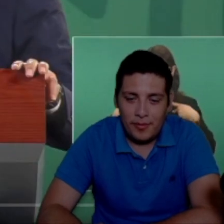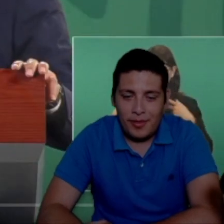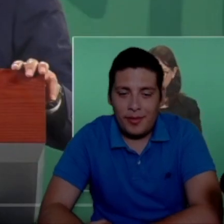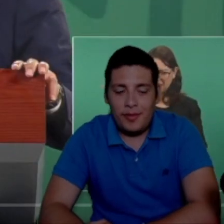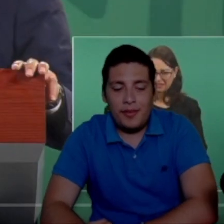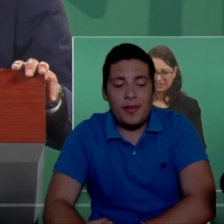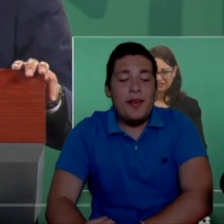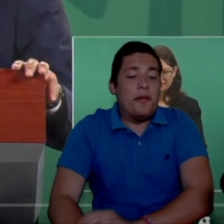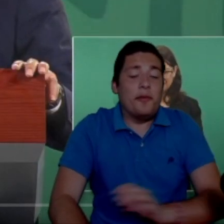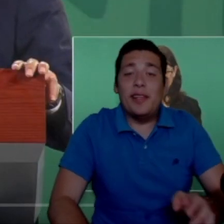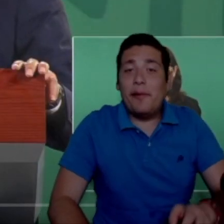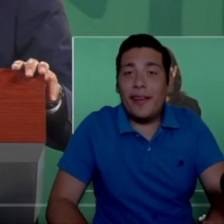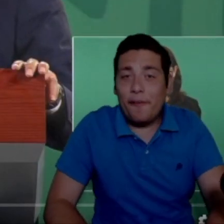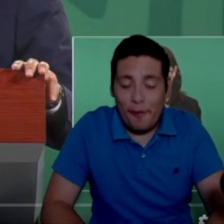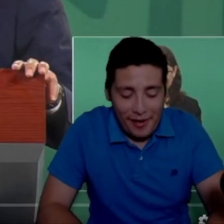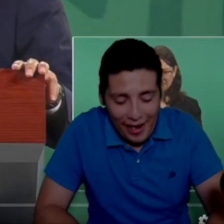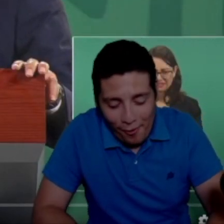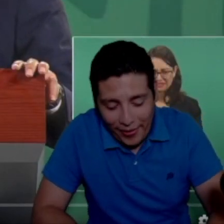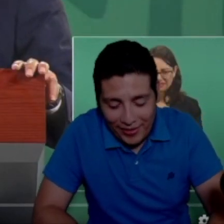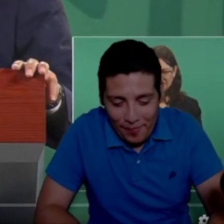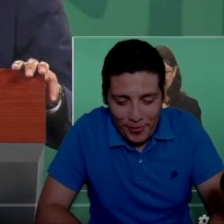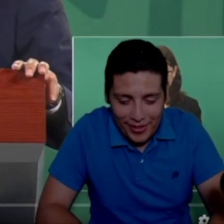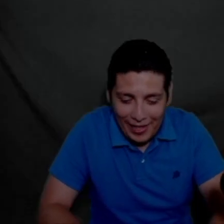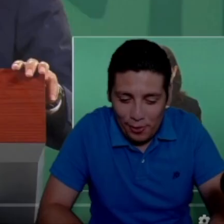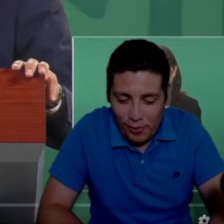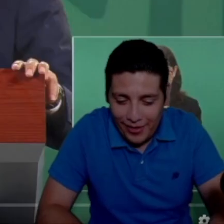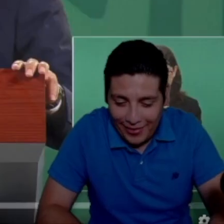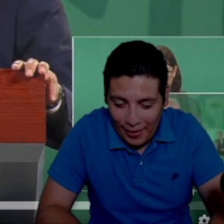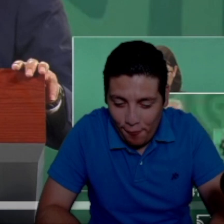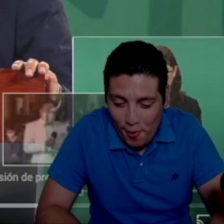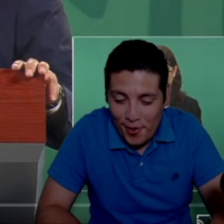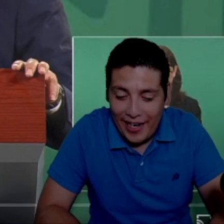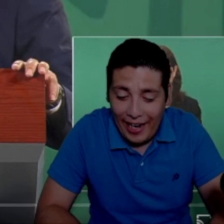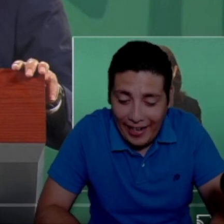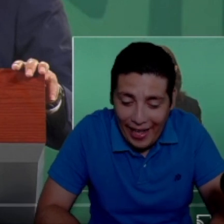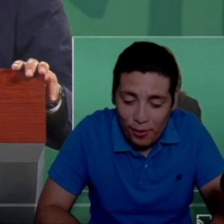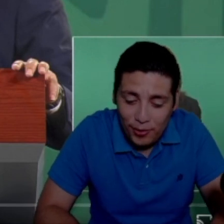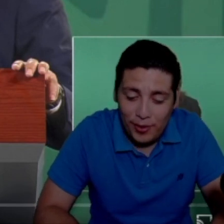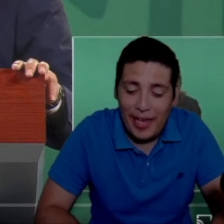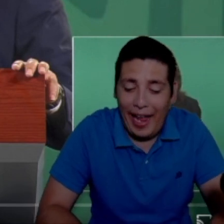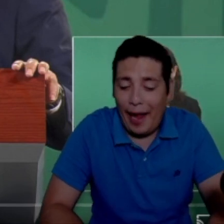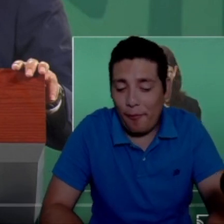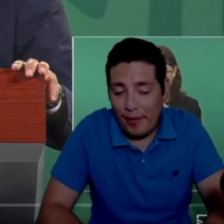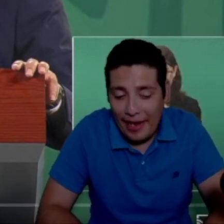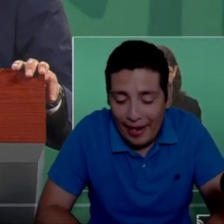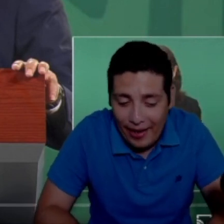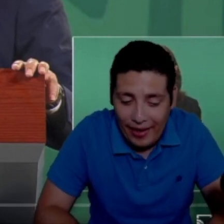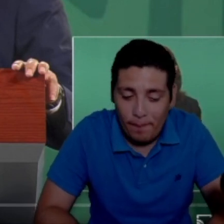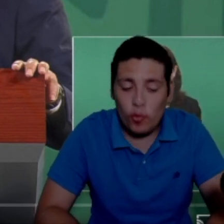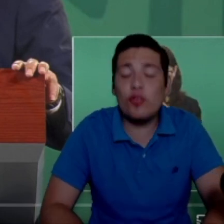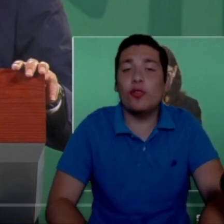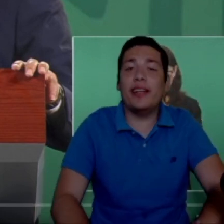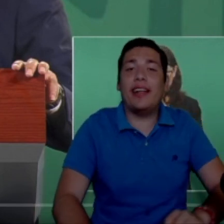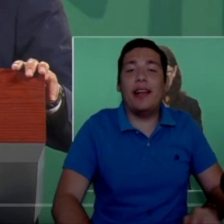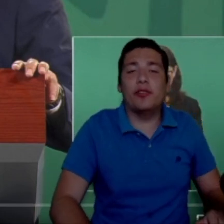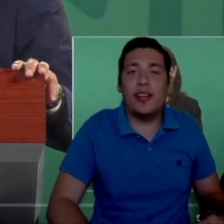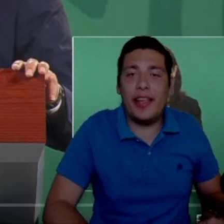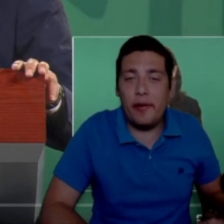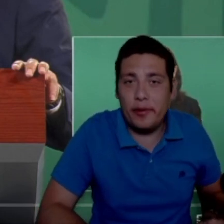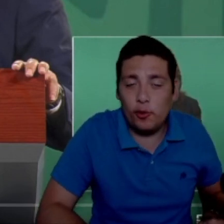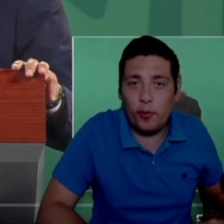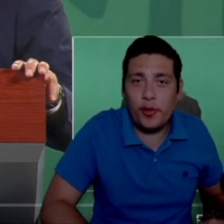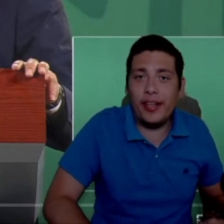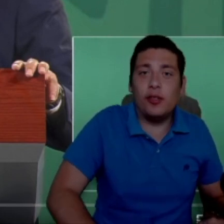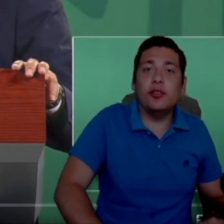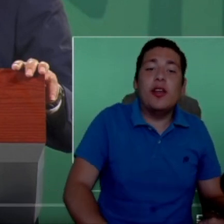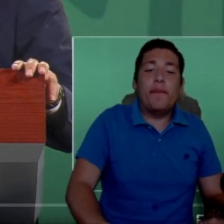por Fox y por Calderón? Pues la verdad, familia, lo que están pensando es que fueron engañados. Al final, muchos mexicanos